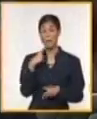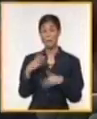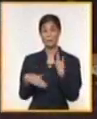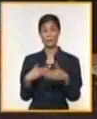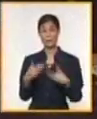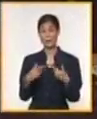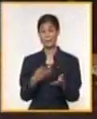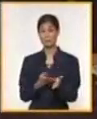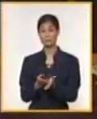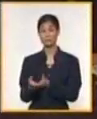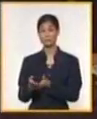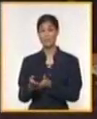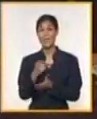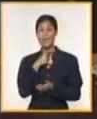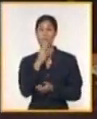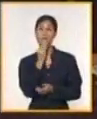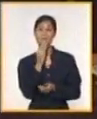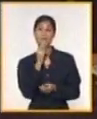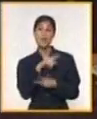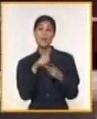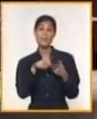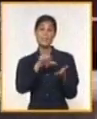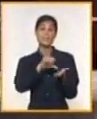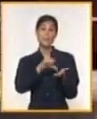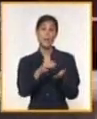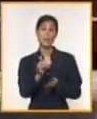tanto para Israel como para Irán y todo Medio Oriente.